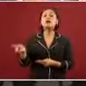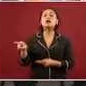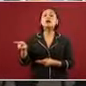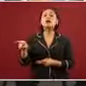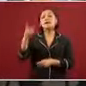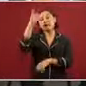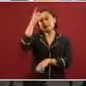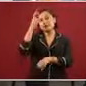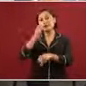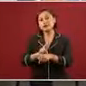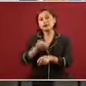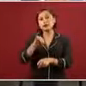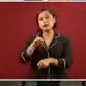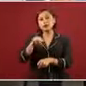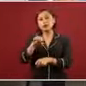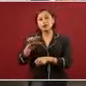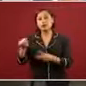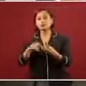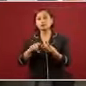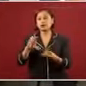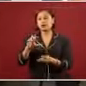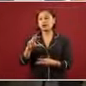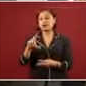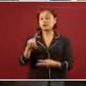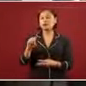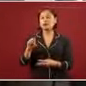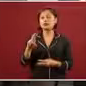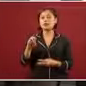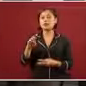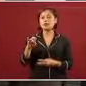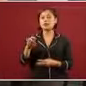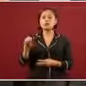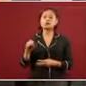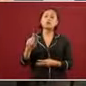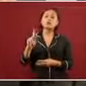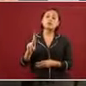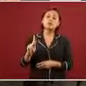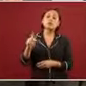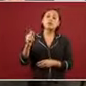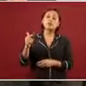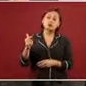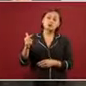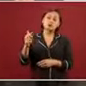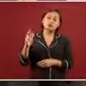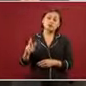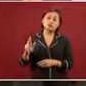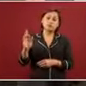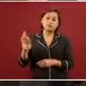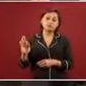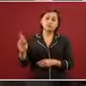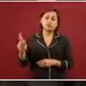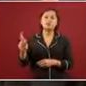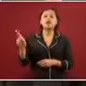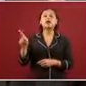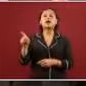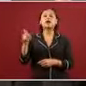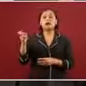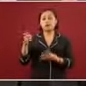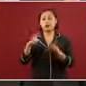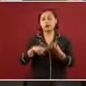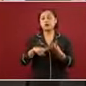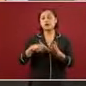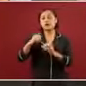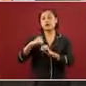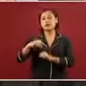Carlos Romero, procurador fiscal de la Federación, y Santiago Nieto, de